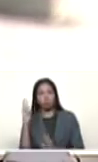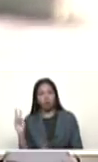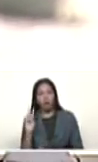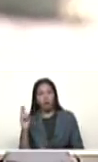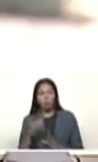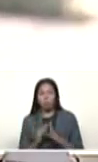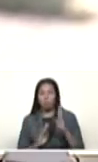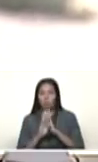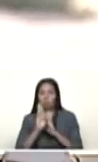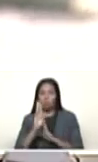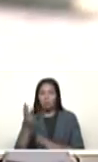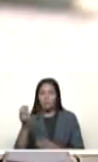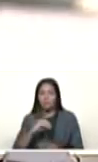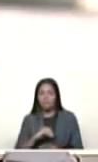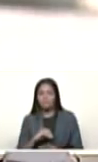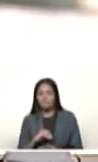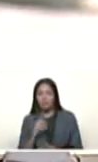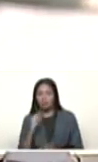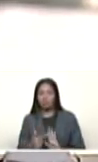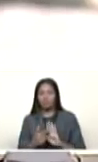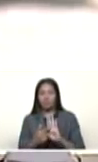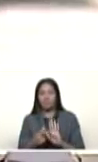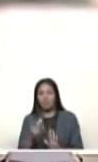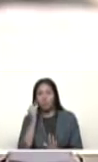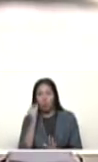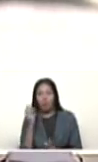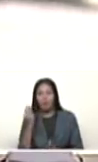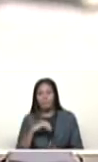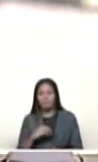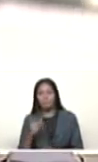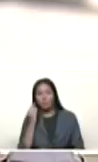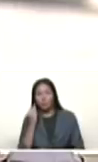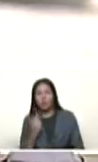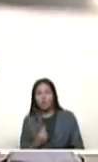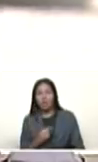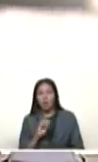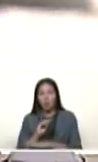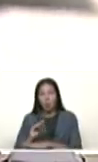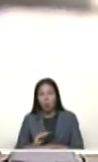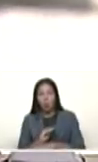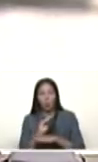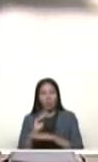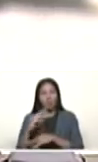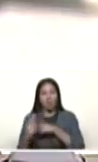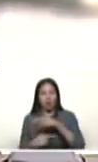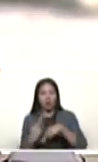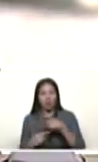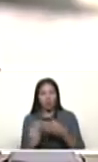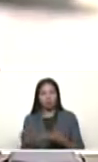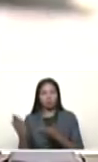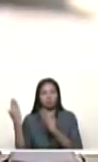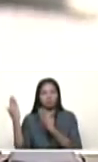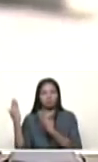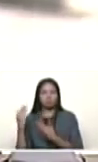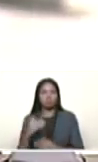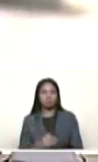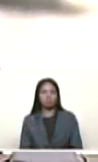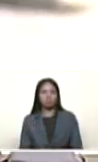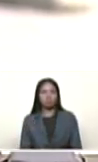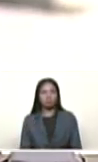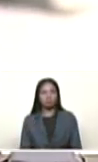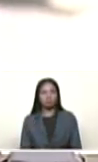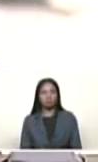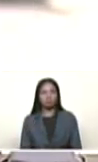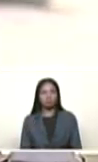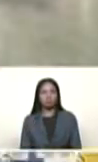cómo avanzamos también en el frente femenino, el frente de las mujeres protegido por la revolución. Adelante, ministra.